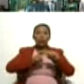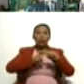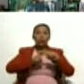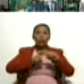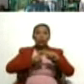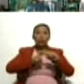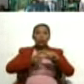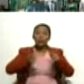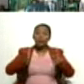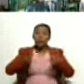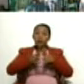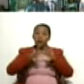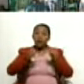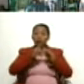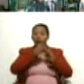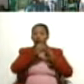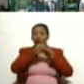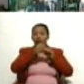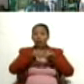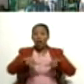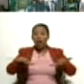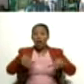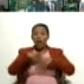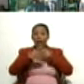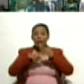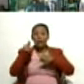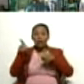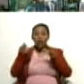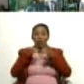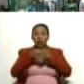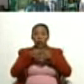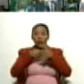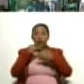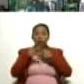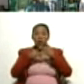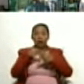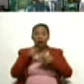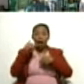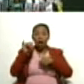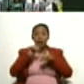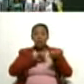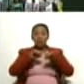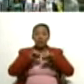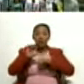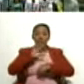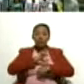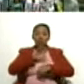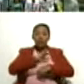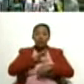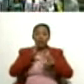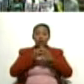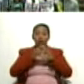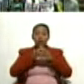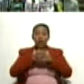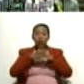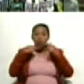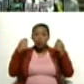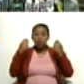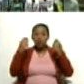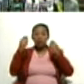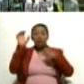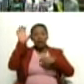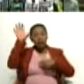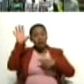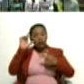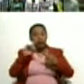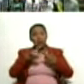pues, de toda la estructura que compone ese comando. Donde están los movimientos sociales, donde están los partidos del Gran Polo Patriótico, donde están